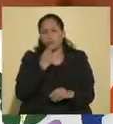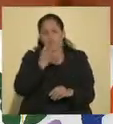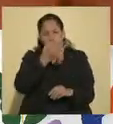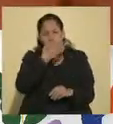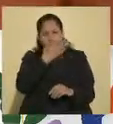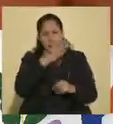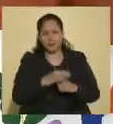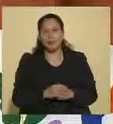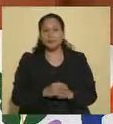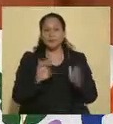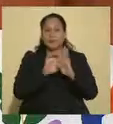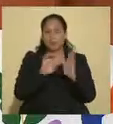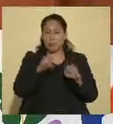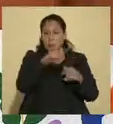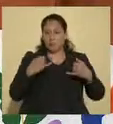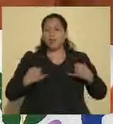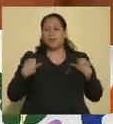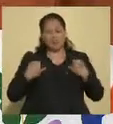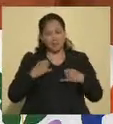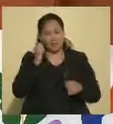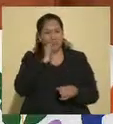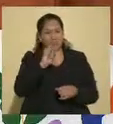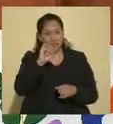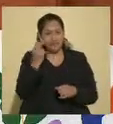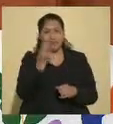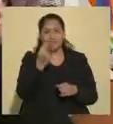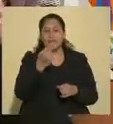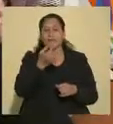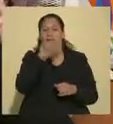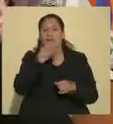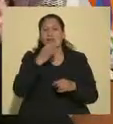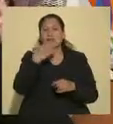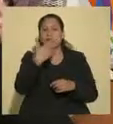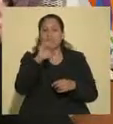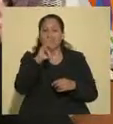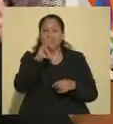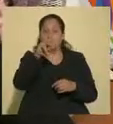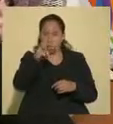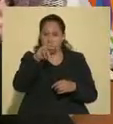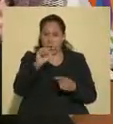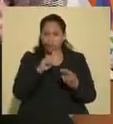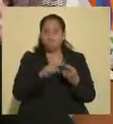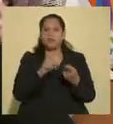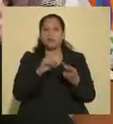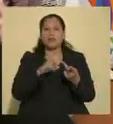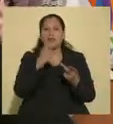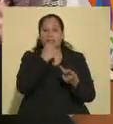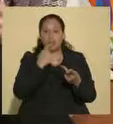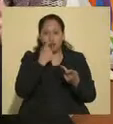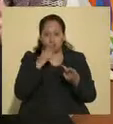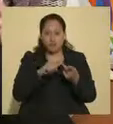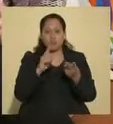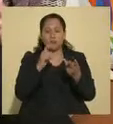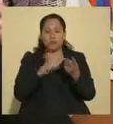En los adolescentes sí se deben utilizar hormonales, orales, inyectables o el